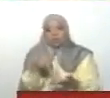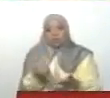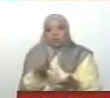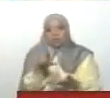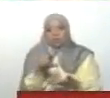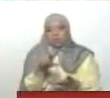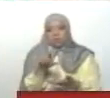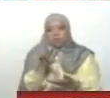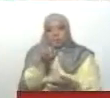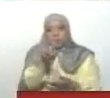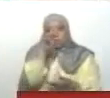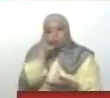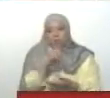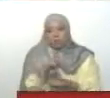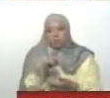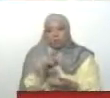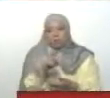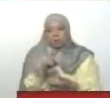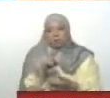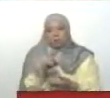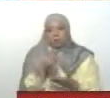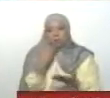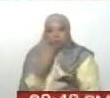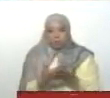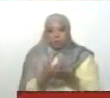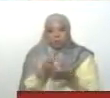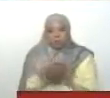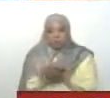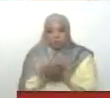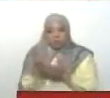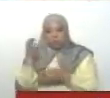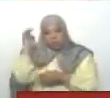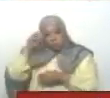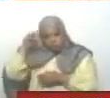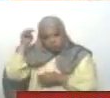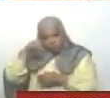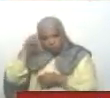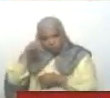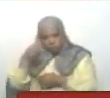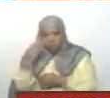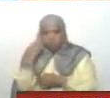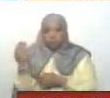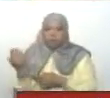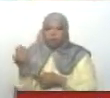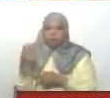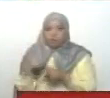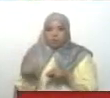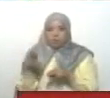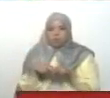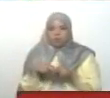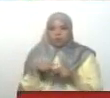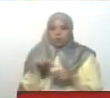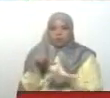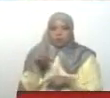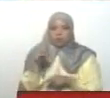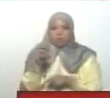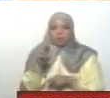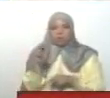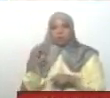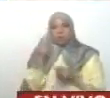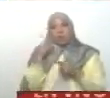Bueno, ya tengo aquí 2 años cumplidos, agradecida con la maestra, mi maestra de la infancia, Lorelay Pérez, la maestra